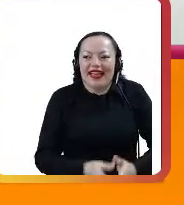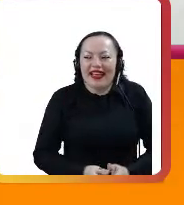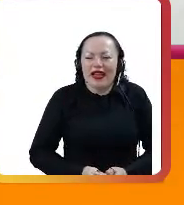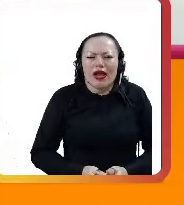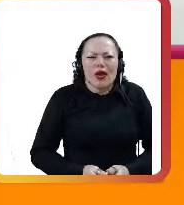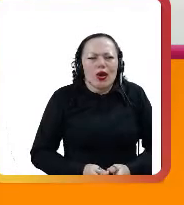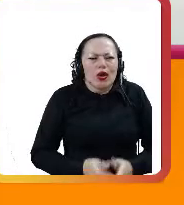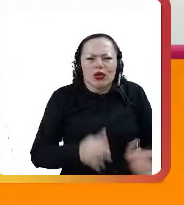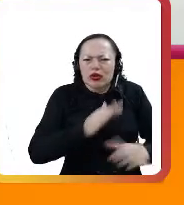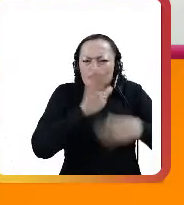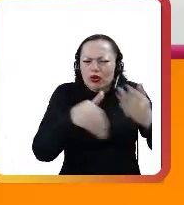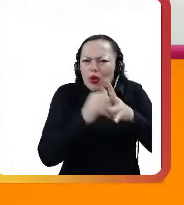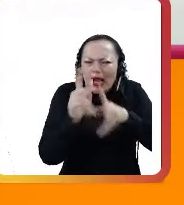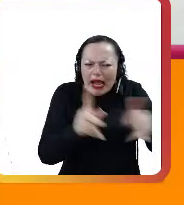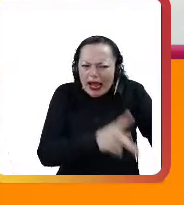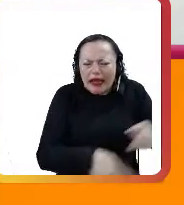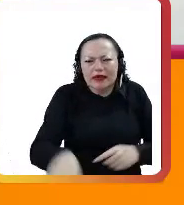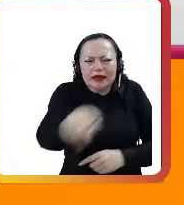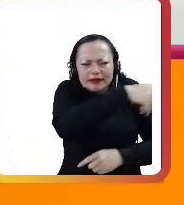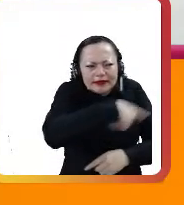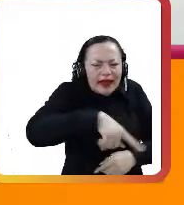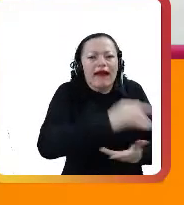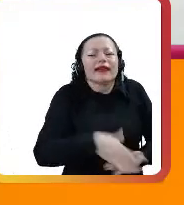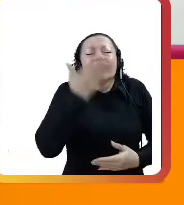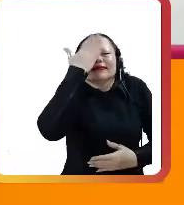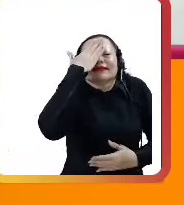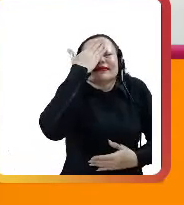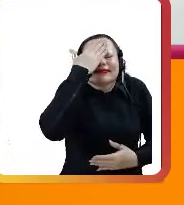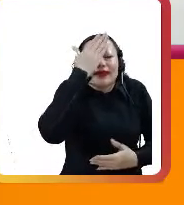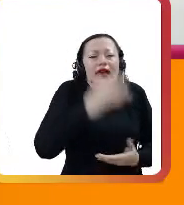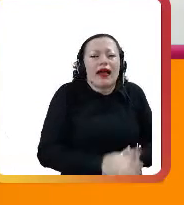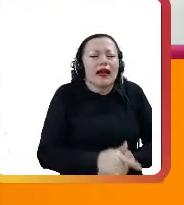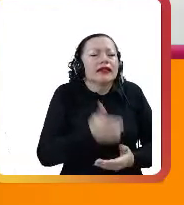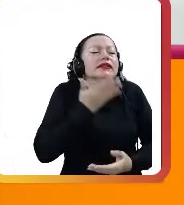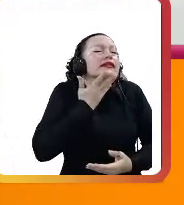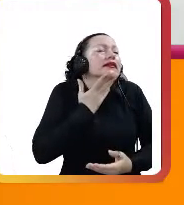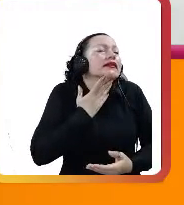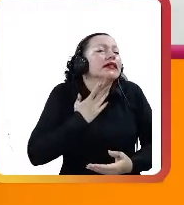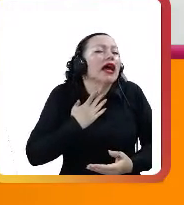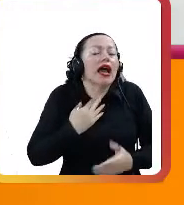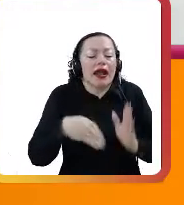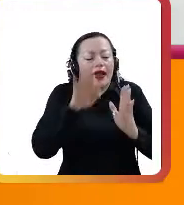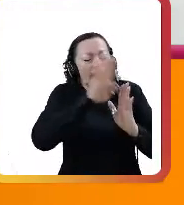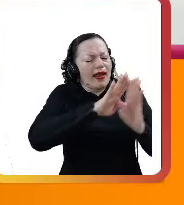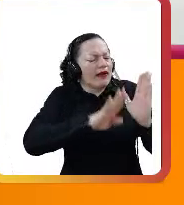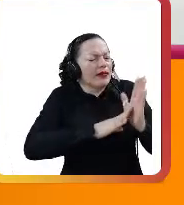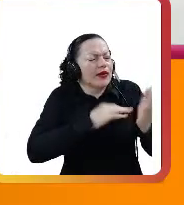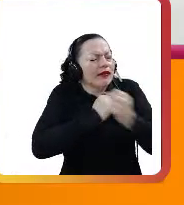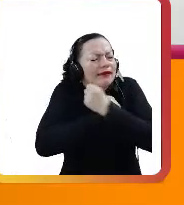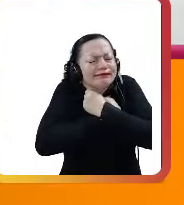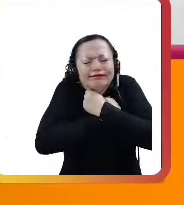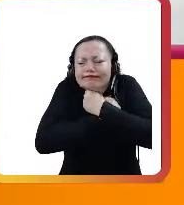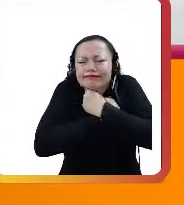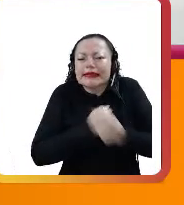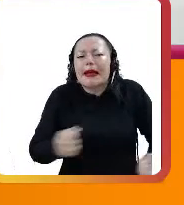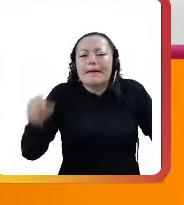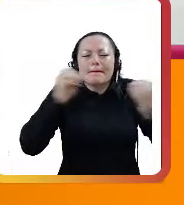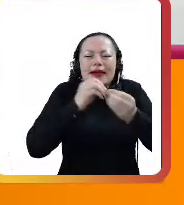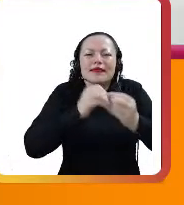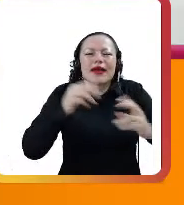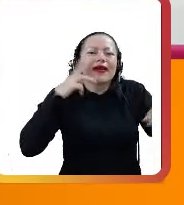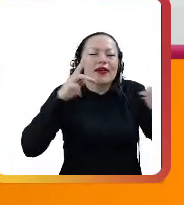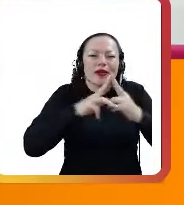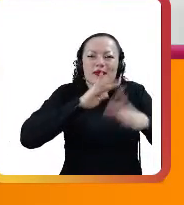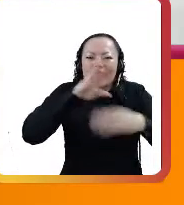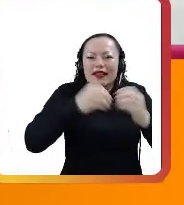todas estas personas que están más entregadas a la palabra, a conocer un poquito más, que nos